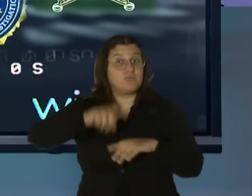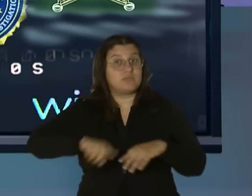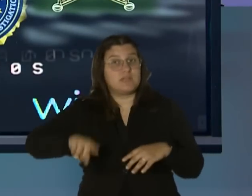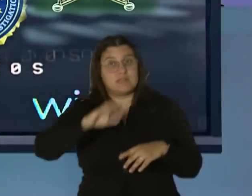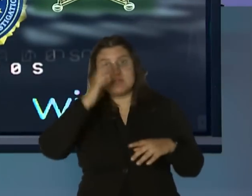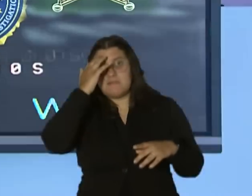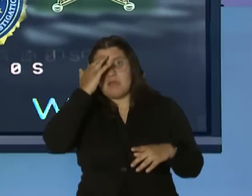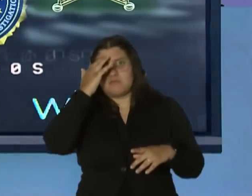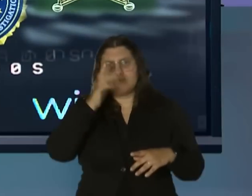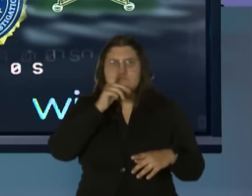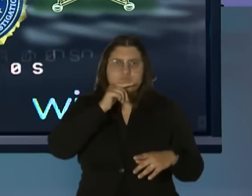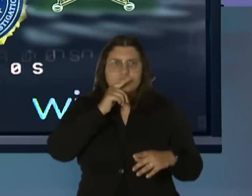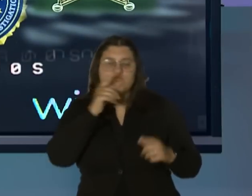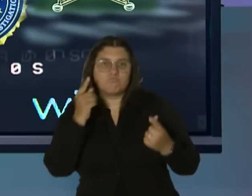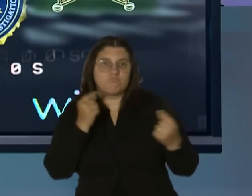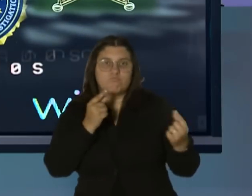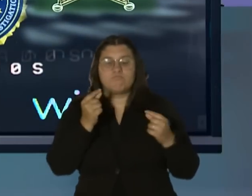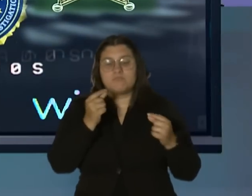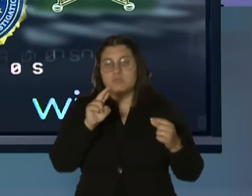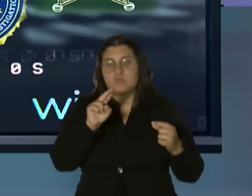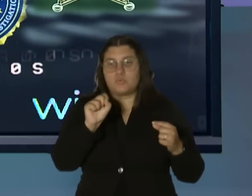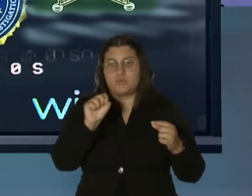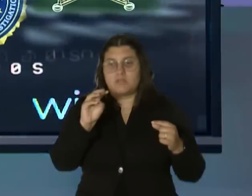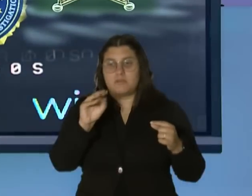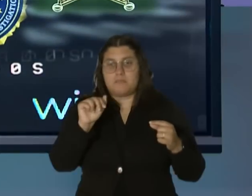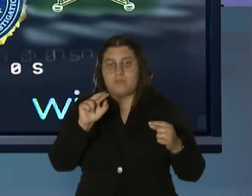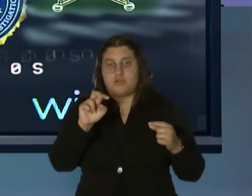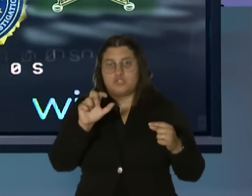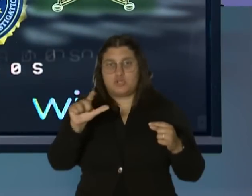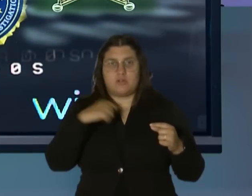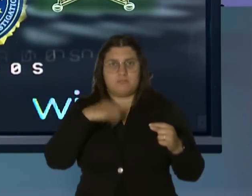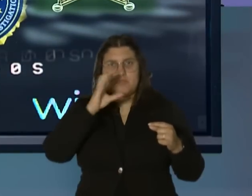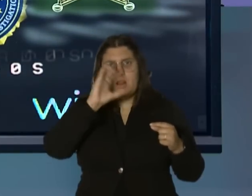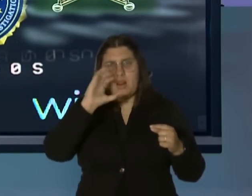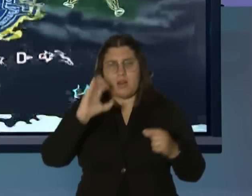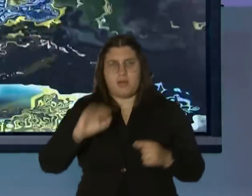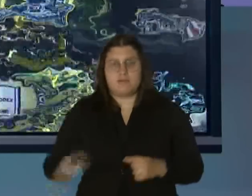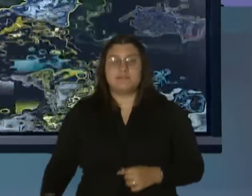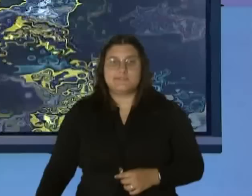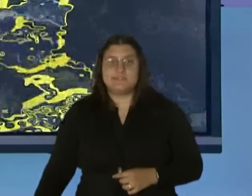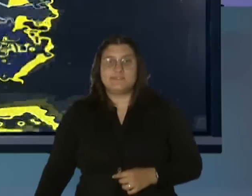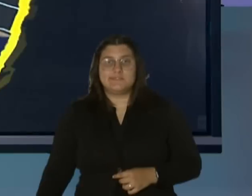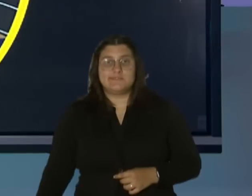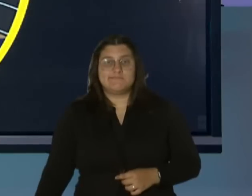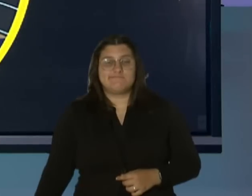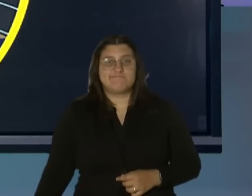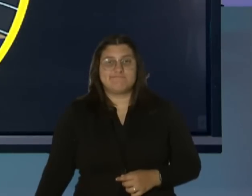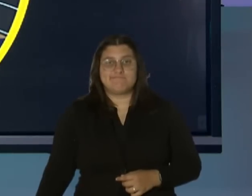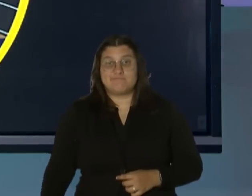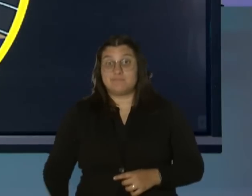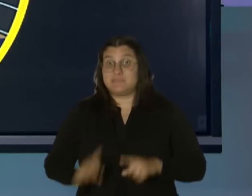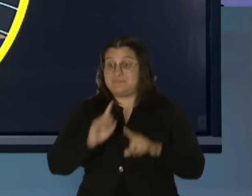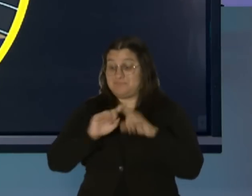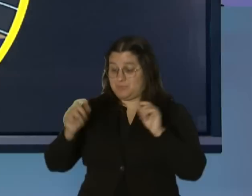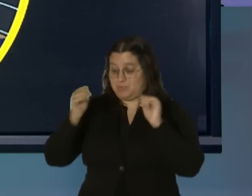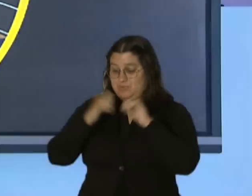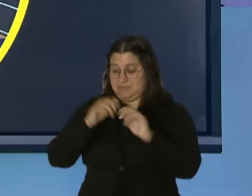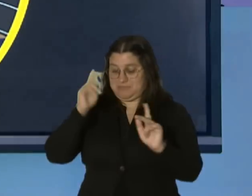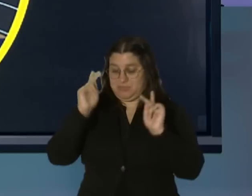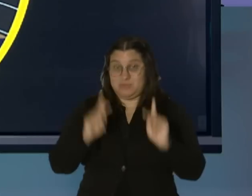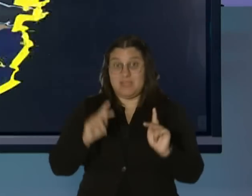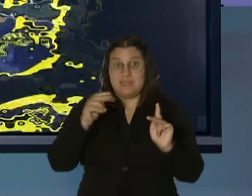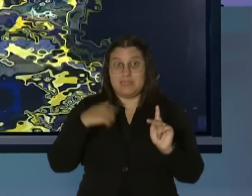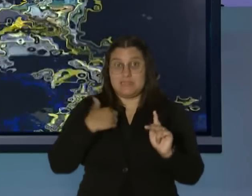esta persona que el U.S. Marshall está buscando se ha arrestado de inmediato. Pero vamos de inmediato con la persona que tiene orden de arresto a nivel